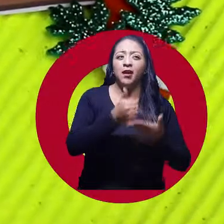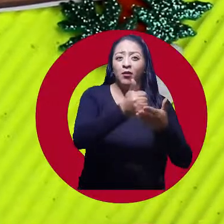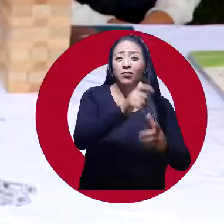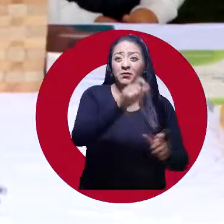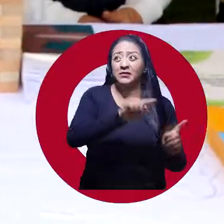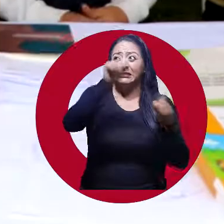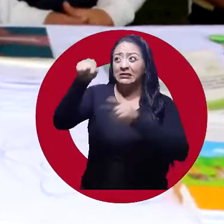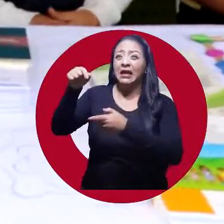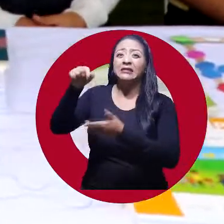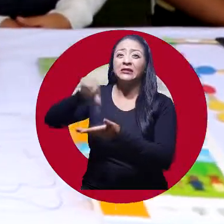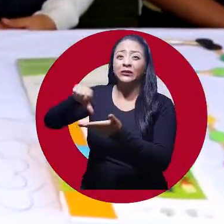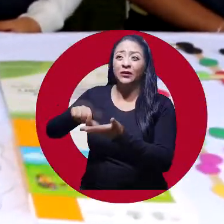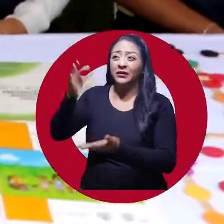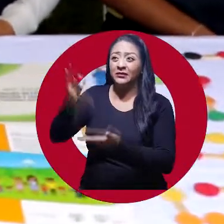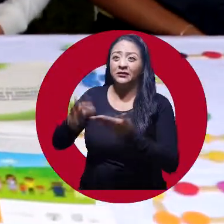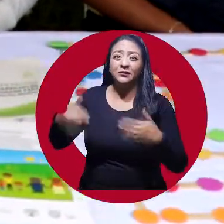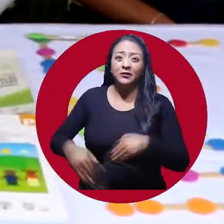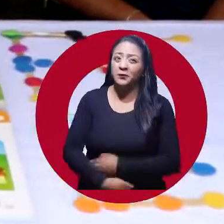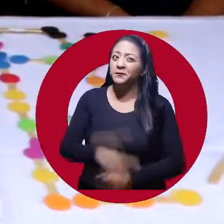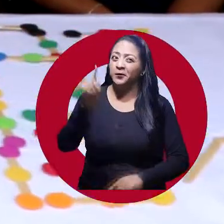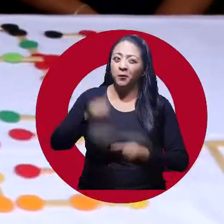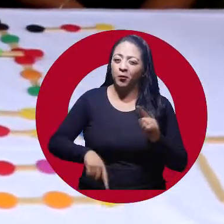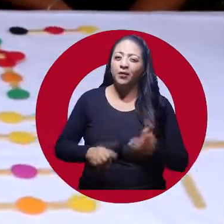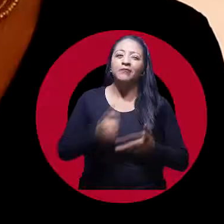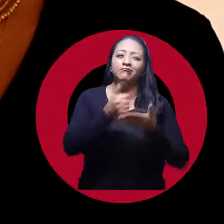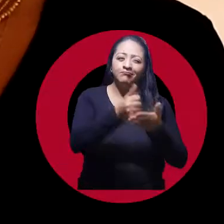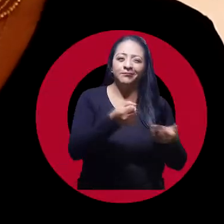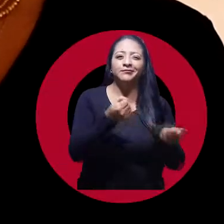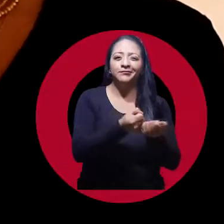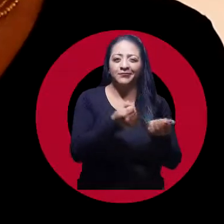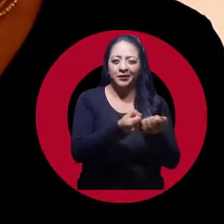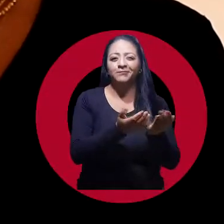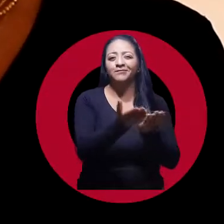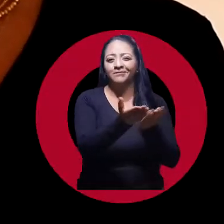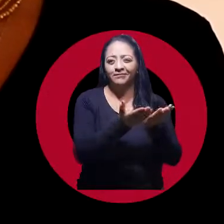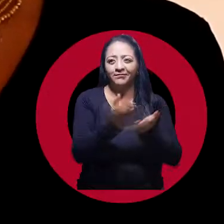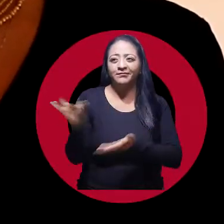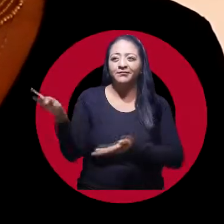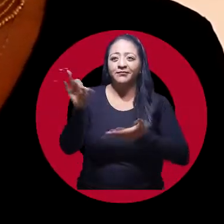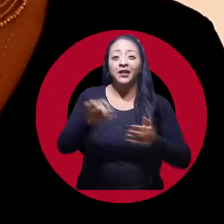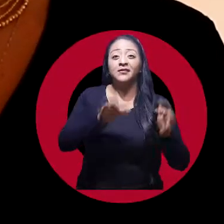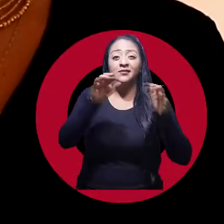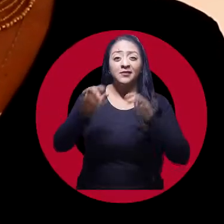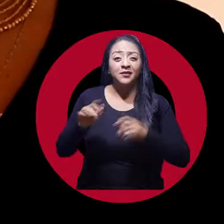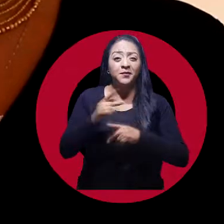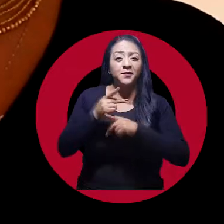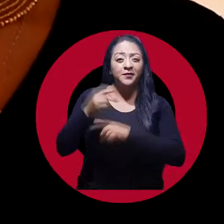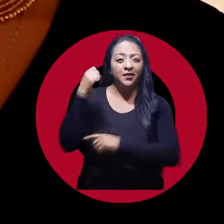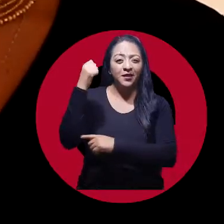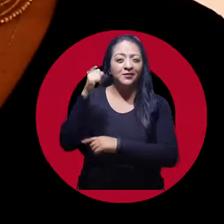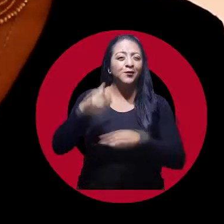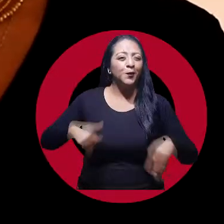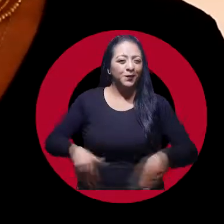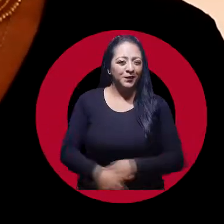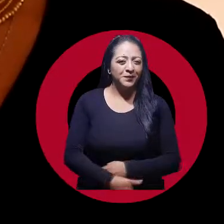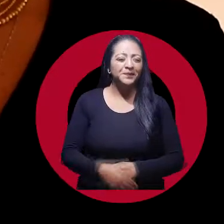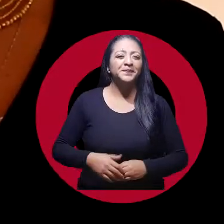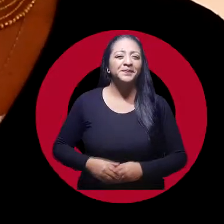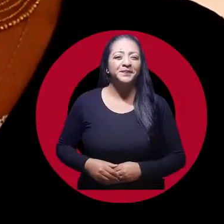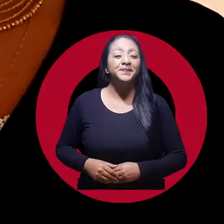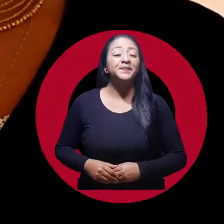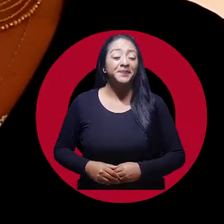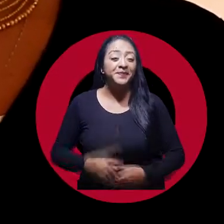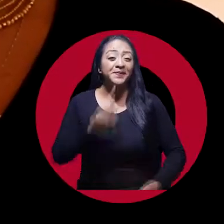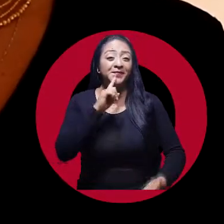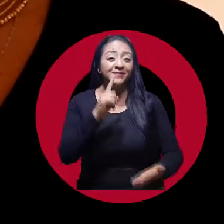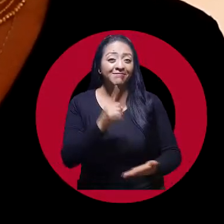los ciudadanos que no pueden dirigirse a la ciudad. Nancy Isa, secretaria ejecutiva del Consejo Cantonal de Protección de Derechos de Otavalo. De esta manera,